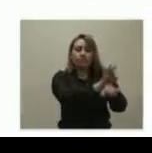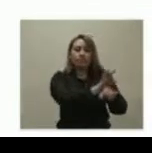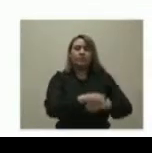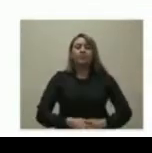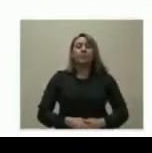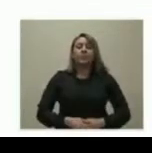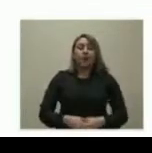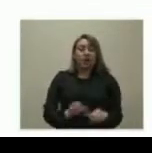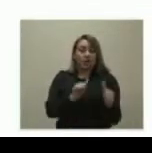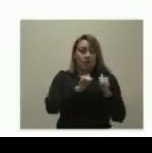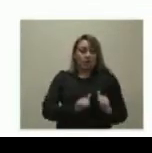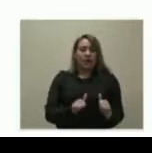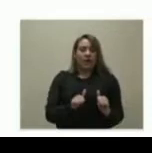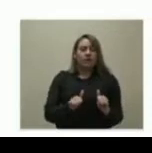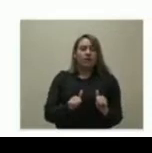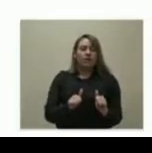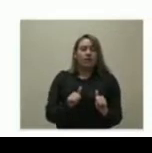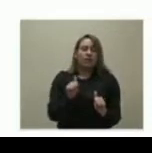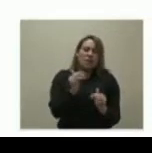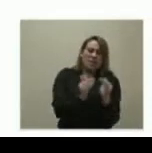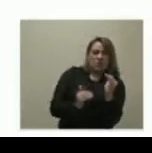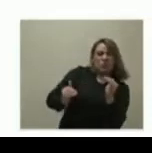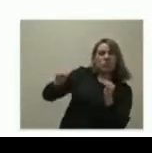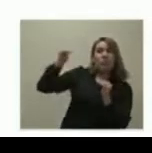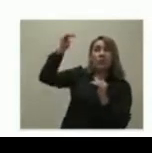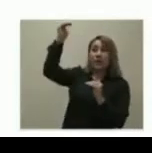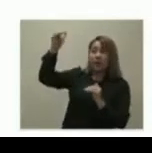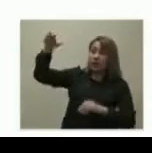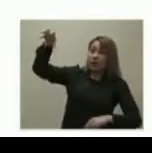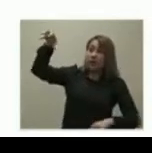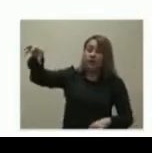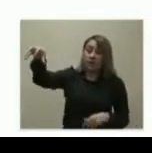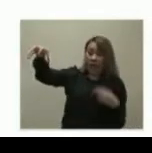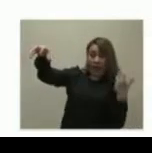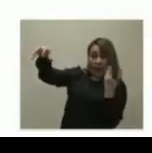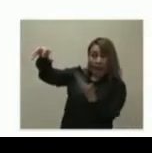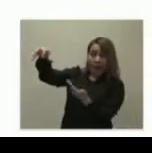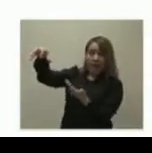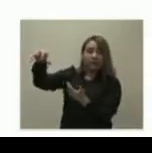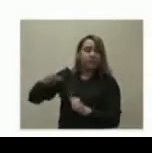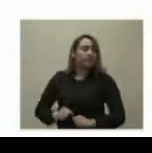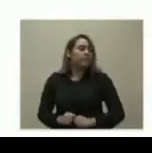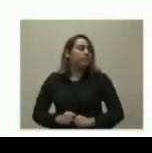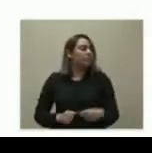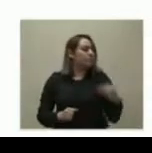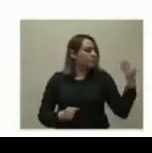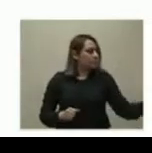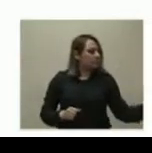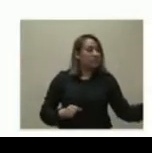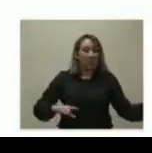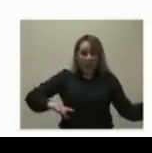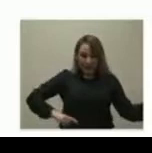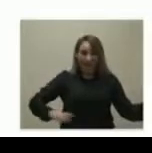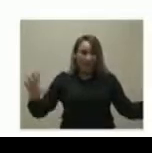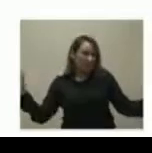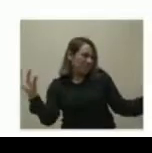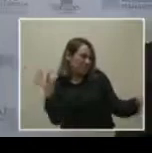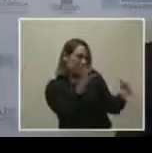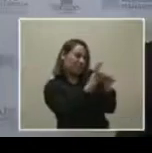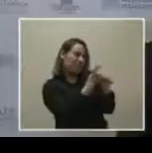Poder Judicial, para que coadyuve en que juntas y juntos logremos combatir la impunidad.